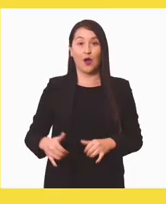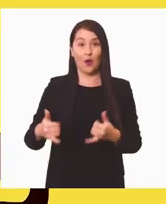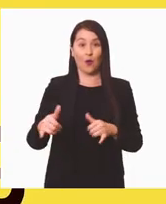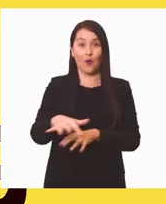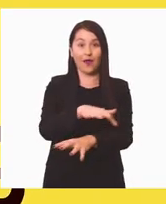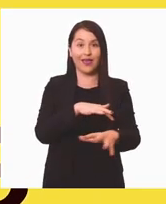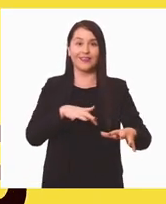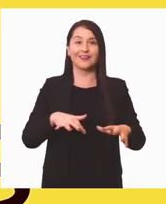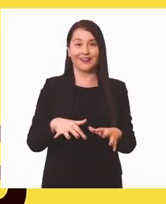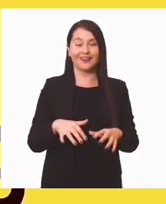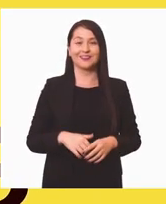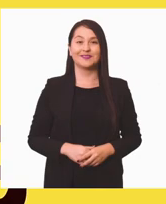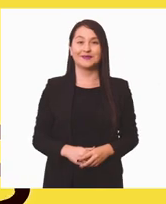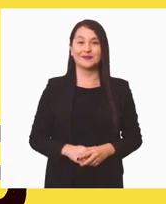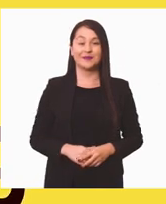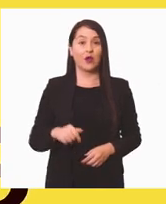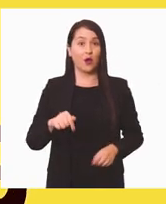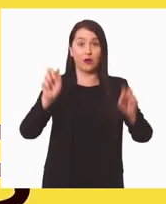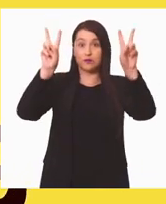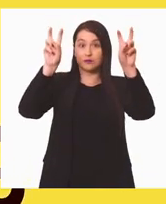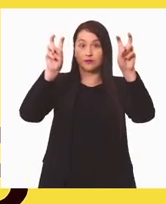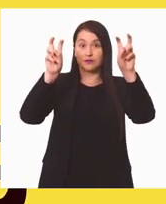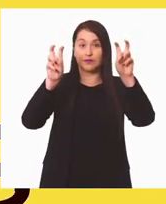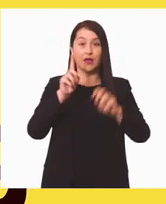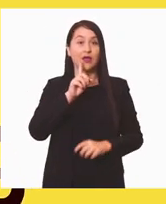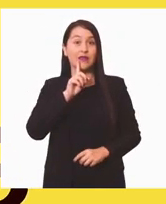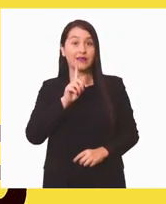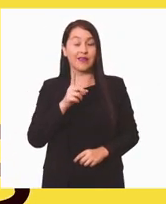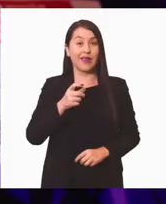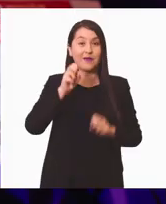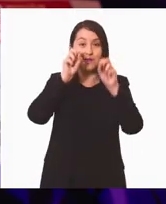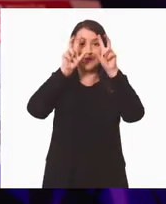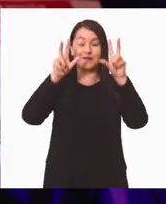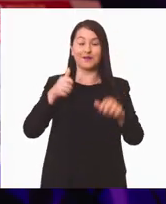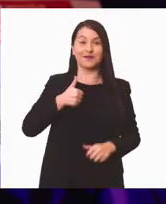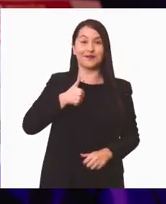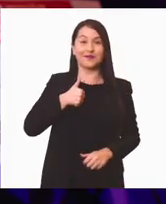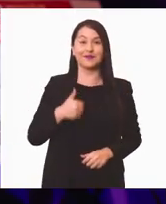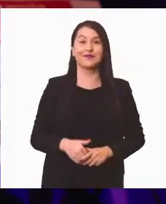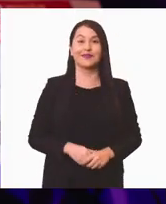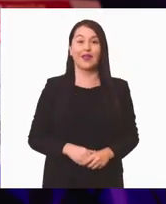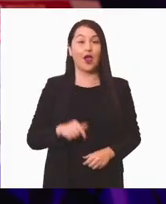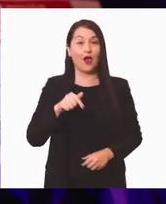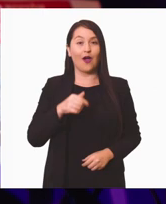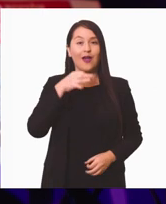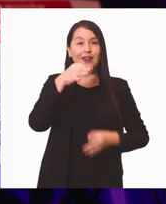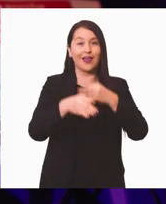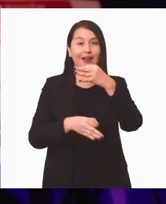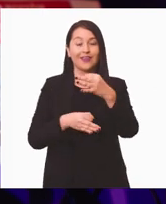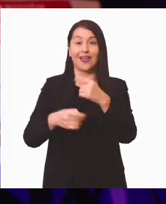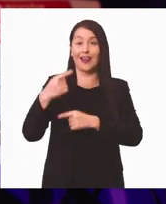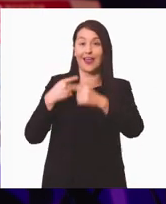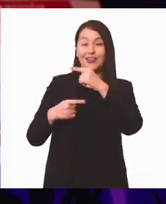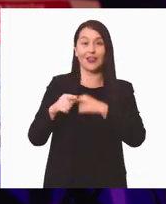Juguetes desordenados. Hoy, al que madruga, hoy les contaré la historia